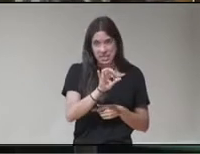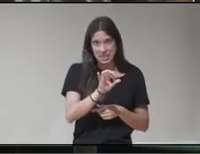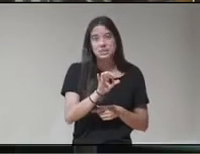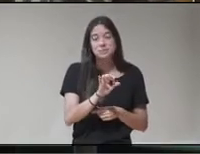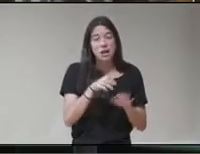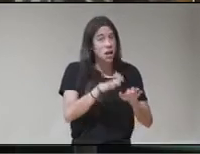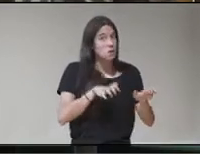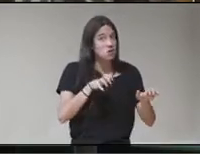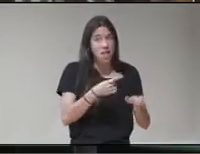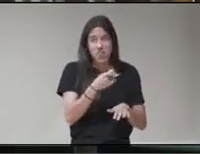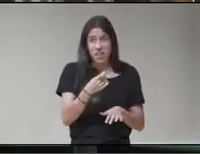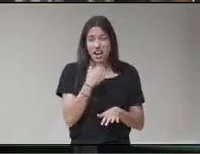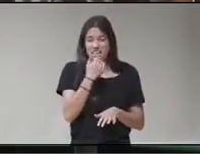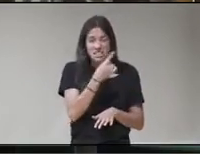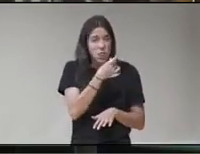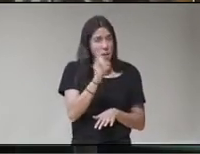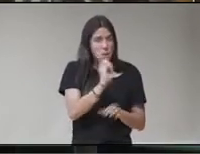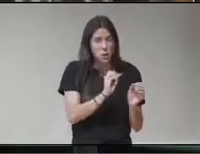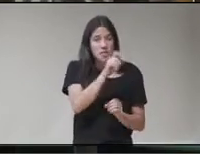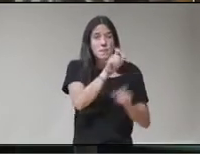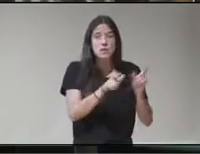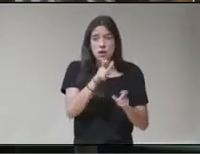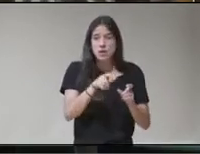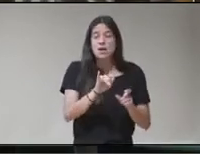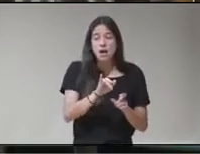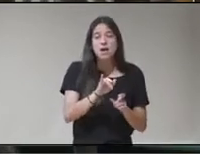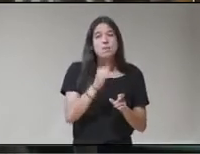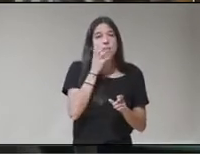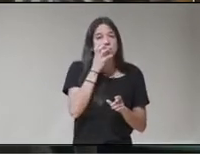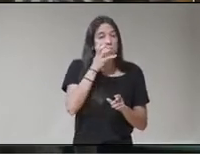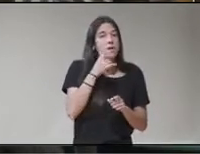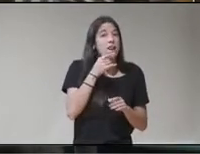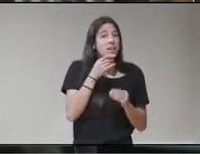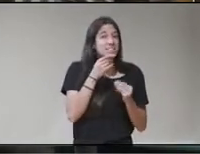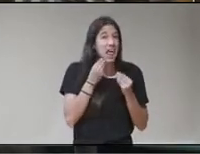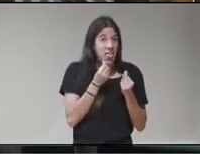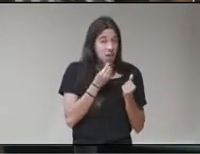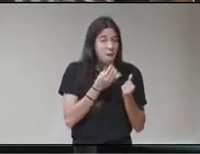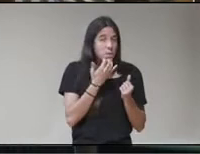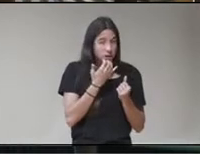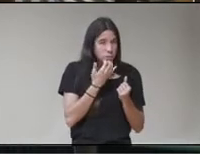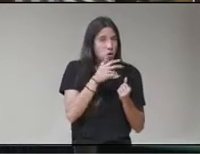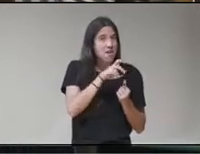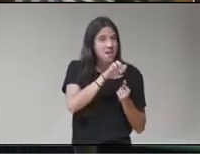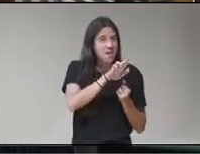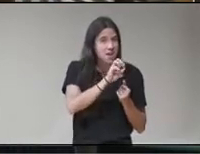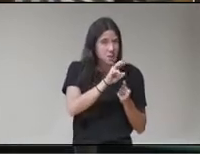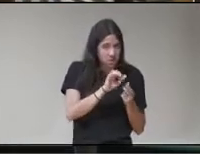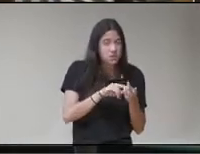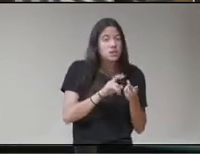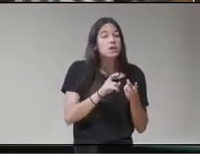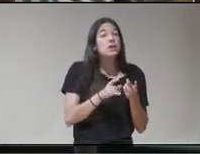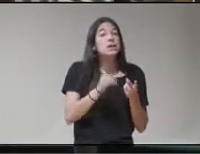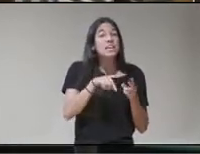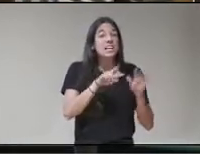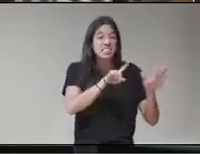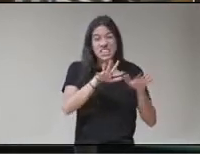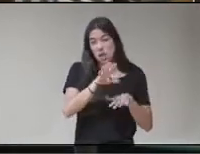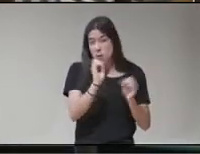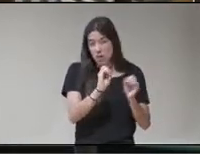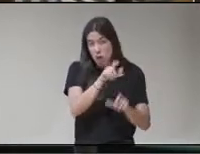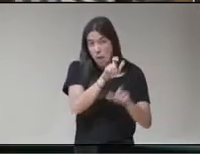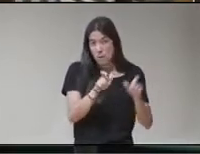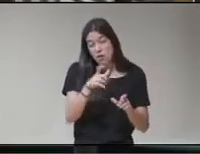prácticamente el 100% de las personas tiene roseolovirus en su saliva y algo así como el 75% de la población tiene